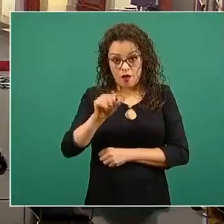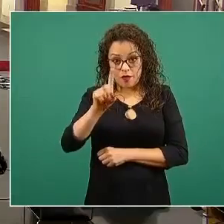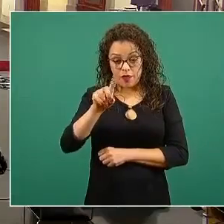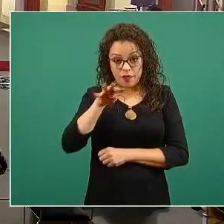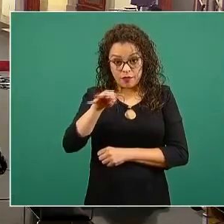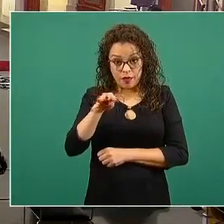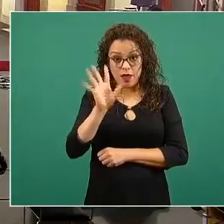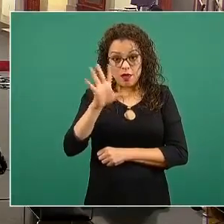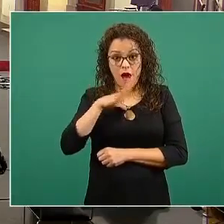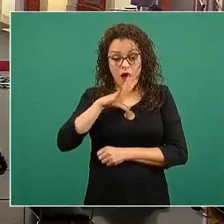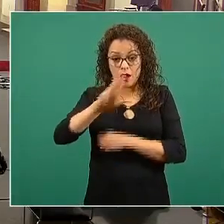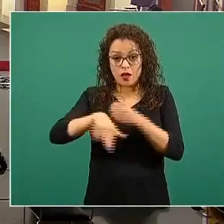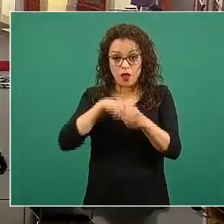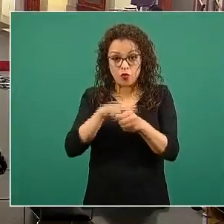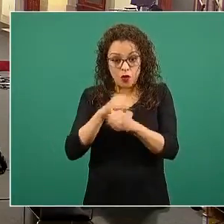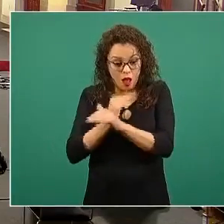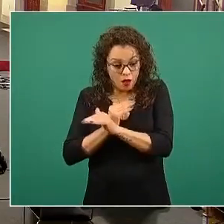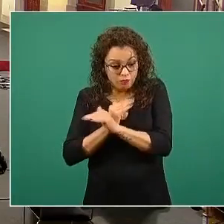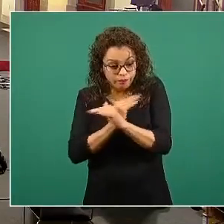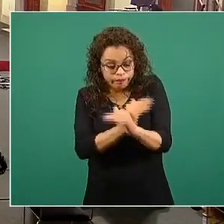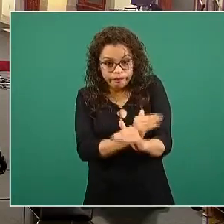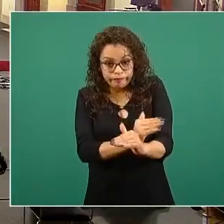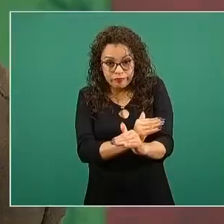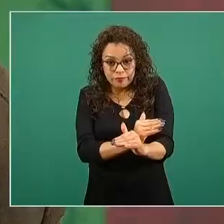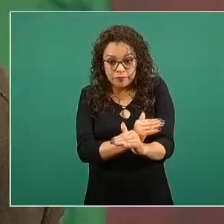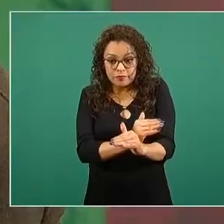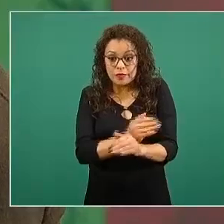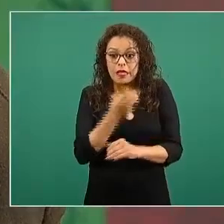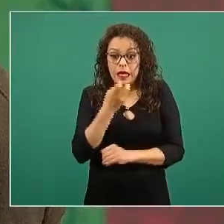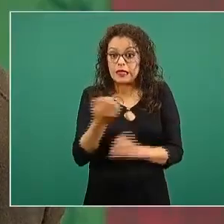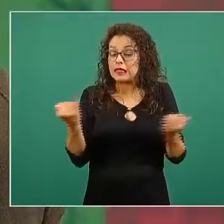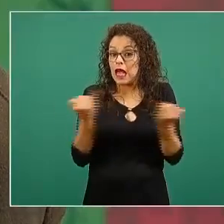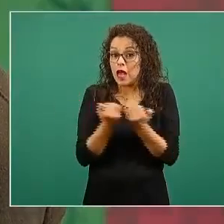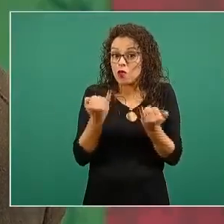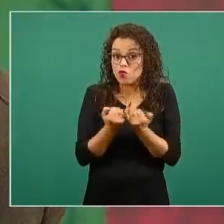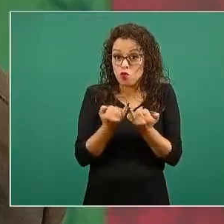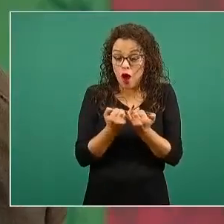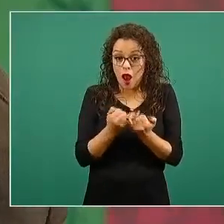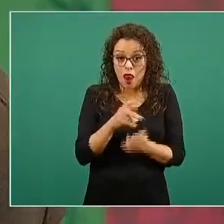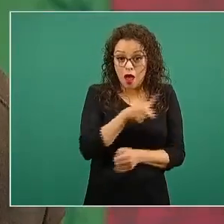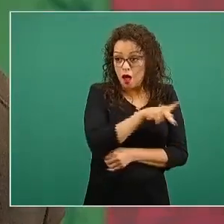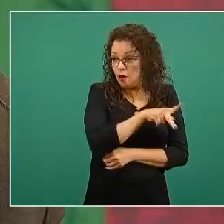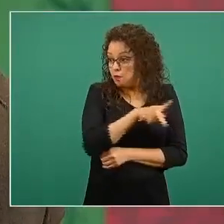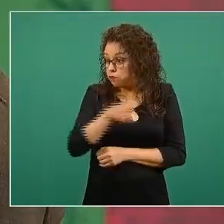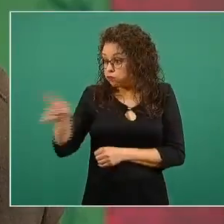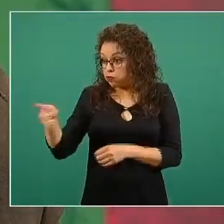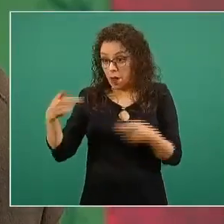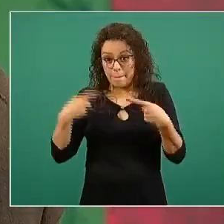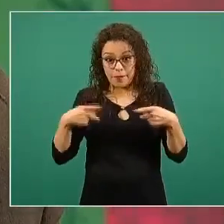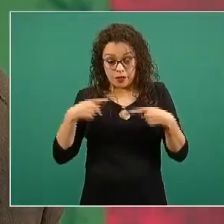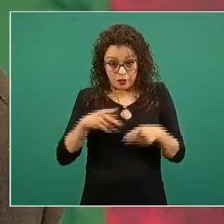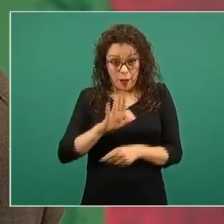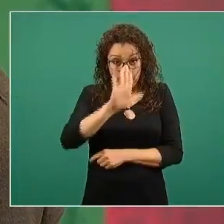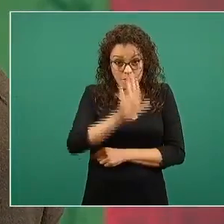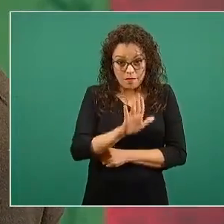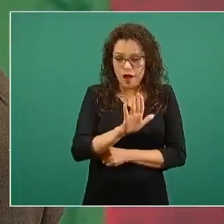inmunidad natural, esta no es similar en todas las personas. O sea, una persona que pudo